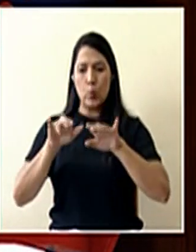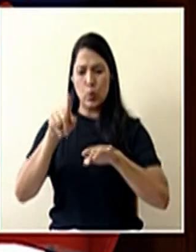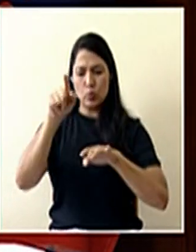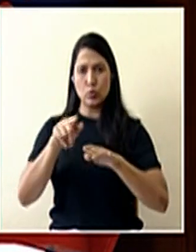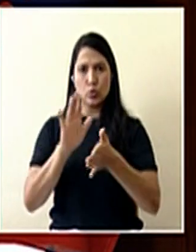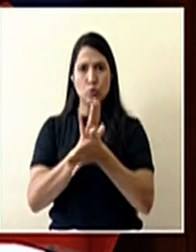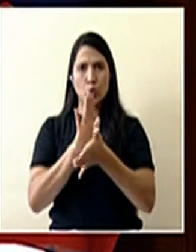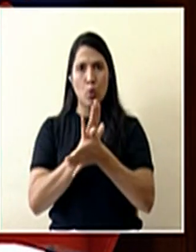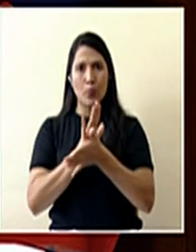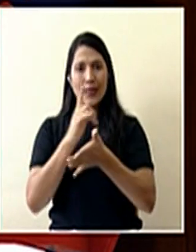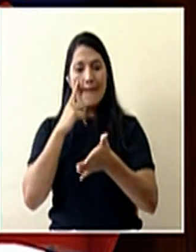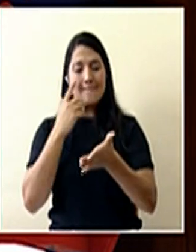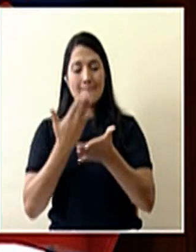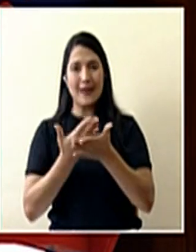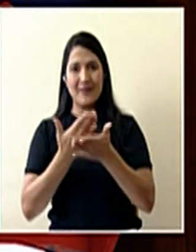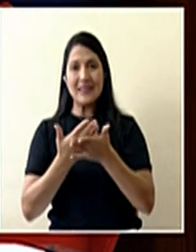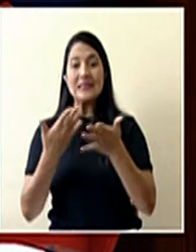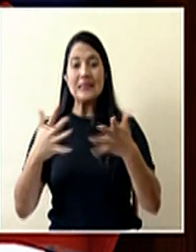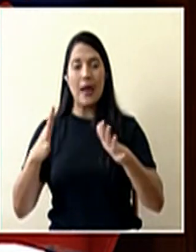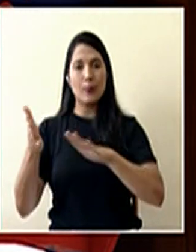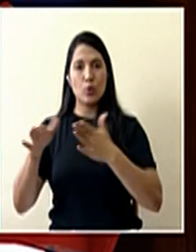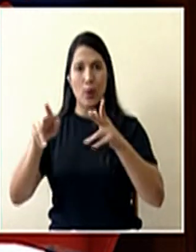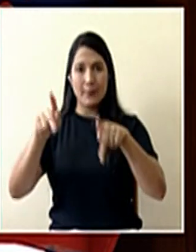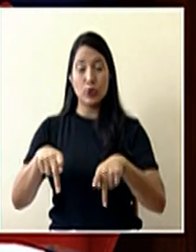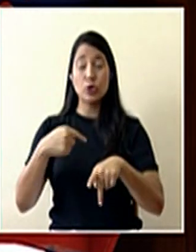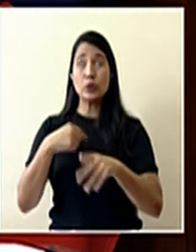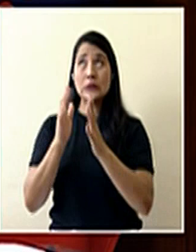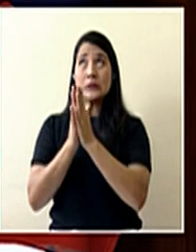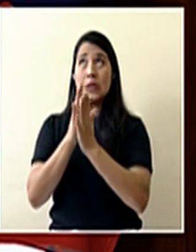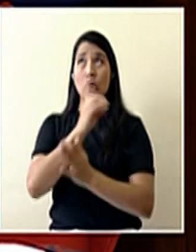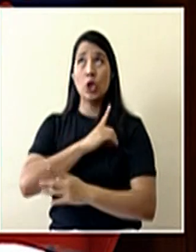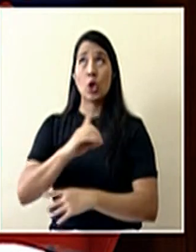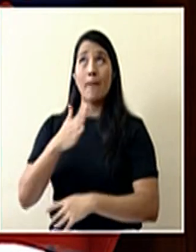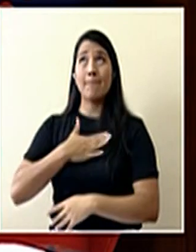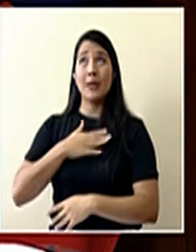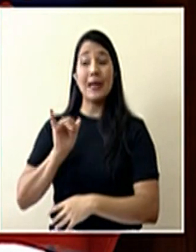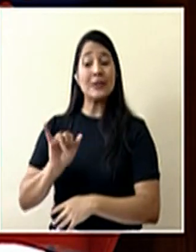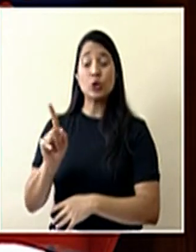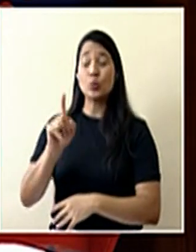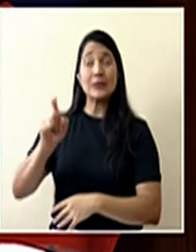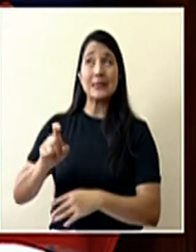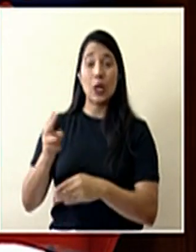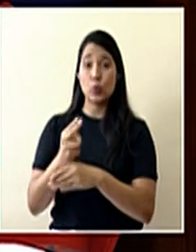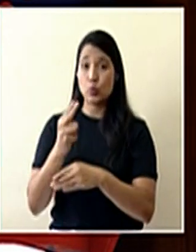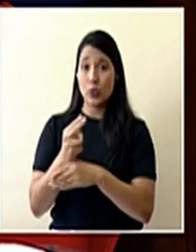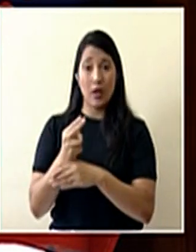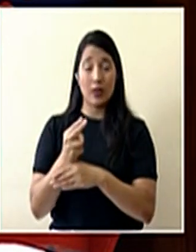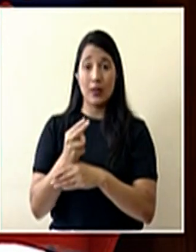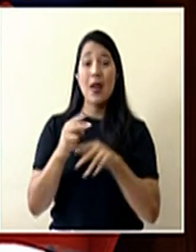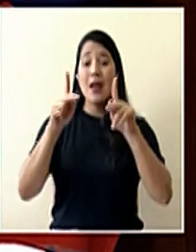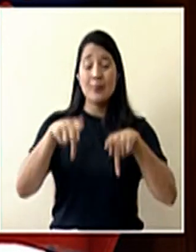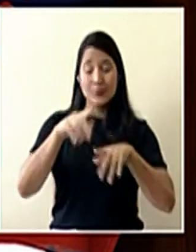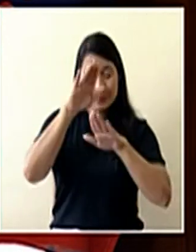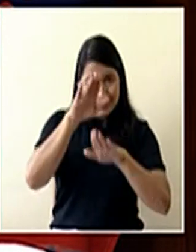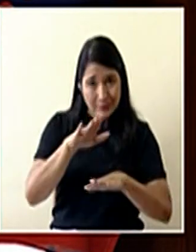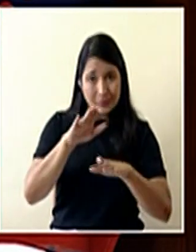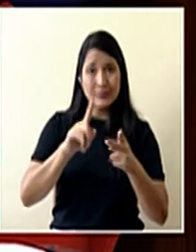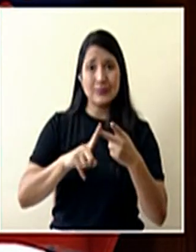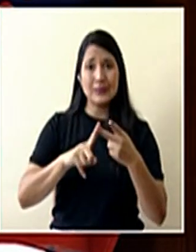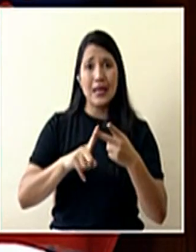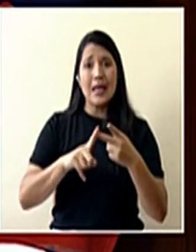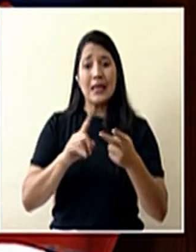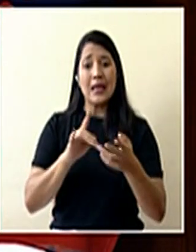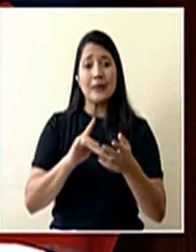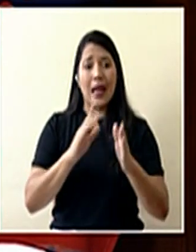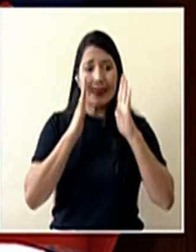es, Dios mío, que esto no se tenga que utilizar, que la gente haga caso, que los tratamientos funcionen y que esto no se